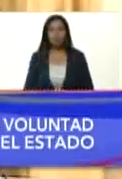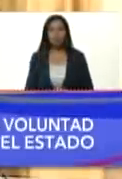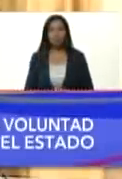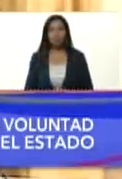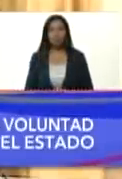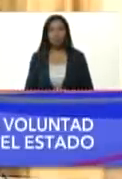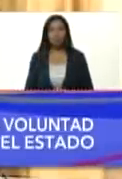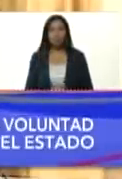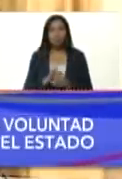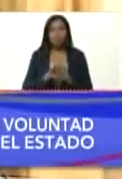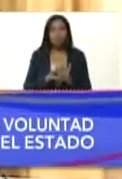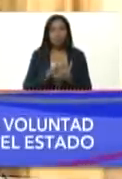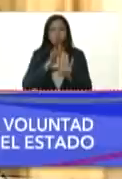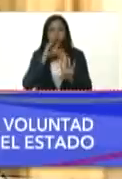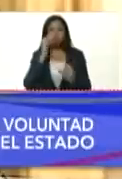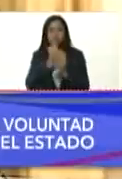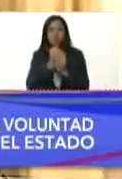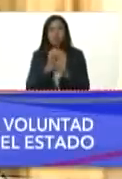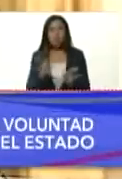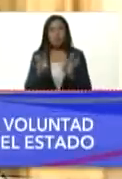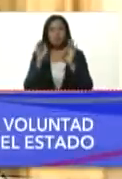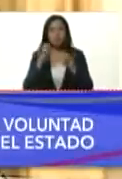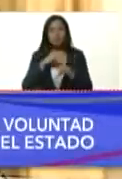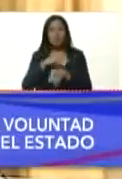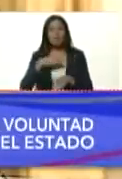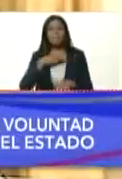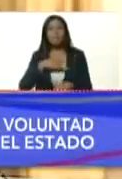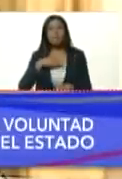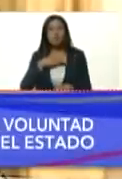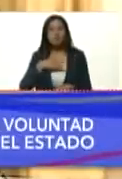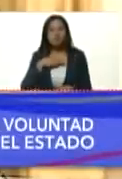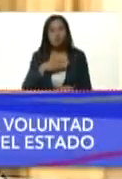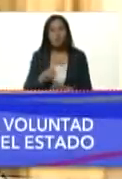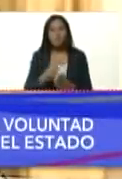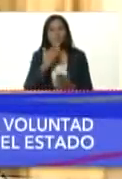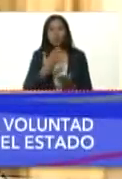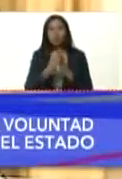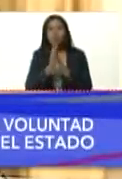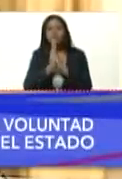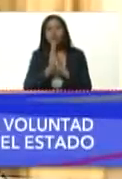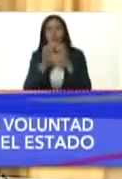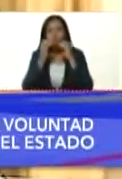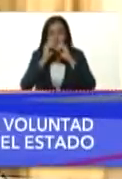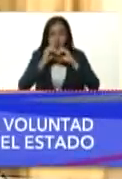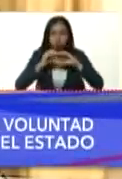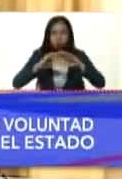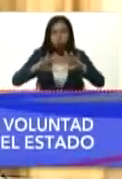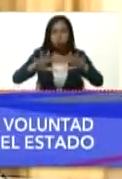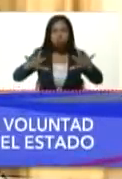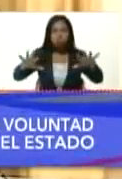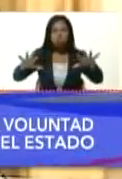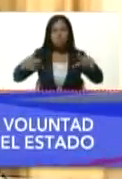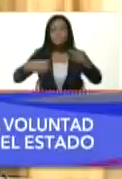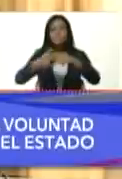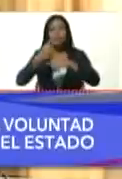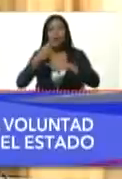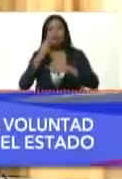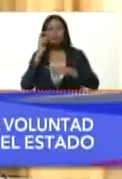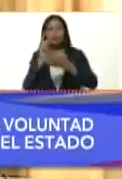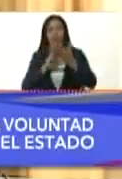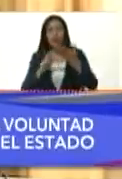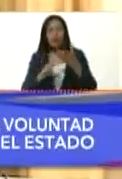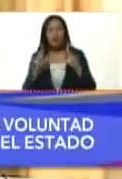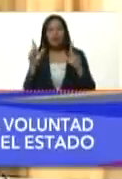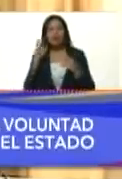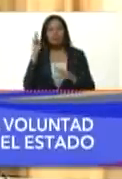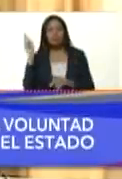La multiplicación, hay un trabajo muy bueno de la misión, ¿verdad? Yo pido por favor que se difunda, se lea en radio, televisión, en las